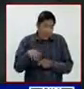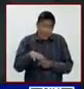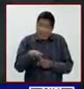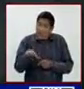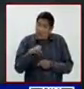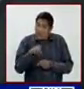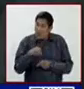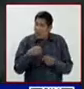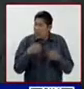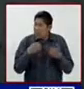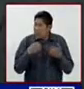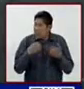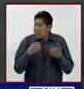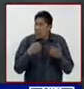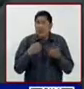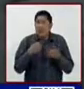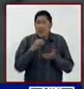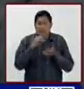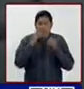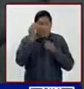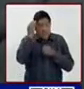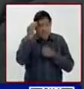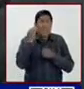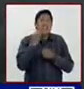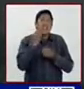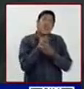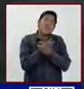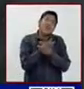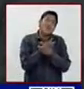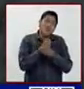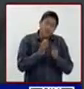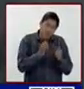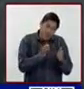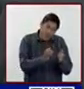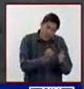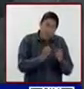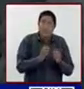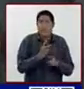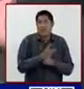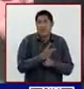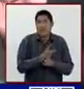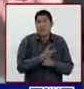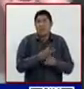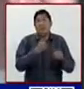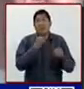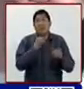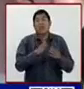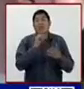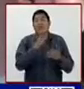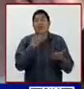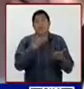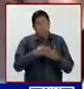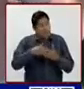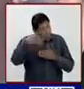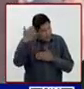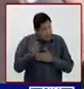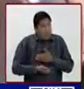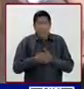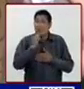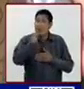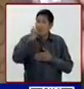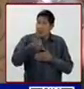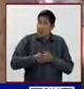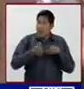espacio donde se tienen a las ñatitas y doña Jade, la propietaria. Buenas noches, gracias por recibirnos. ¿Cómo está, doña Jade? ¿Cómo está, joven Héctor? Bienvenidos. Mañana